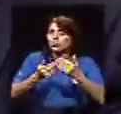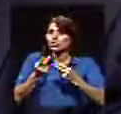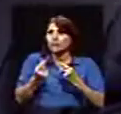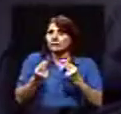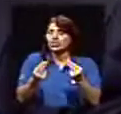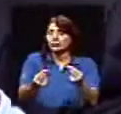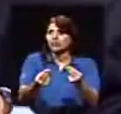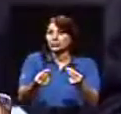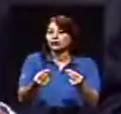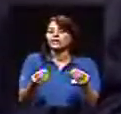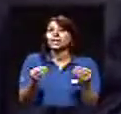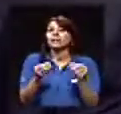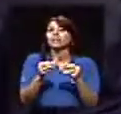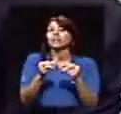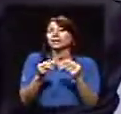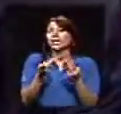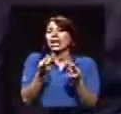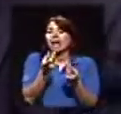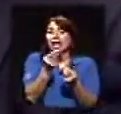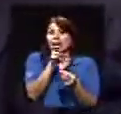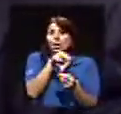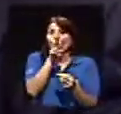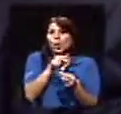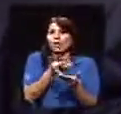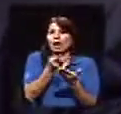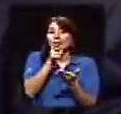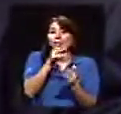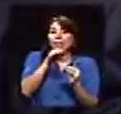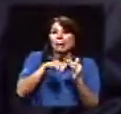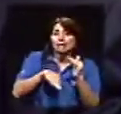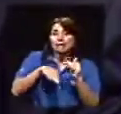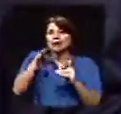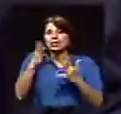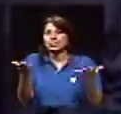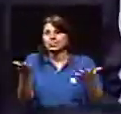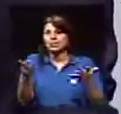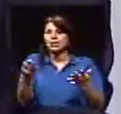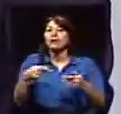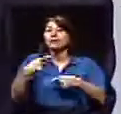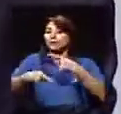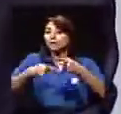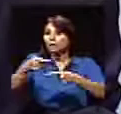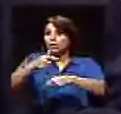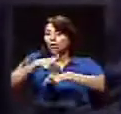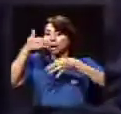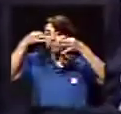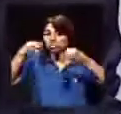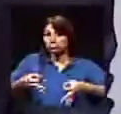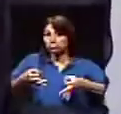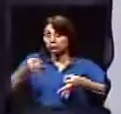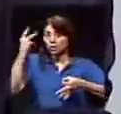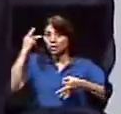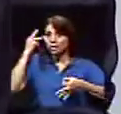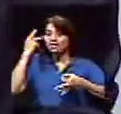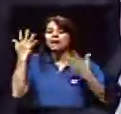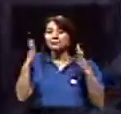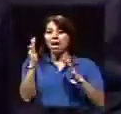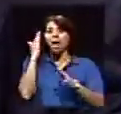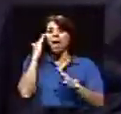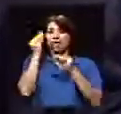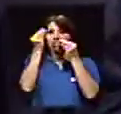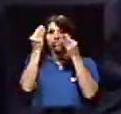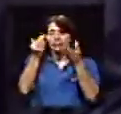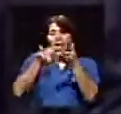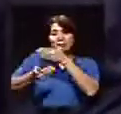o no devaluación, para que a la hora de poder tomar decisiones políticas se conozca todos esos antecedentes y